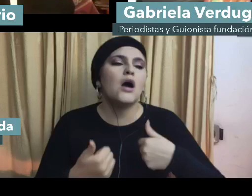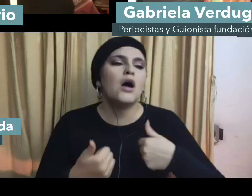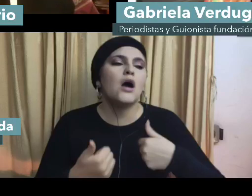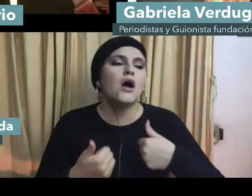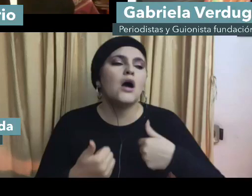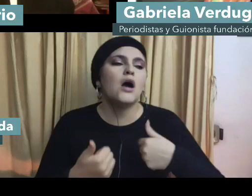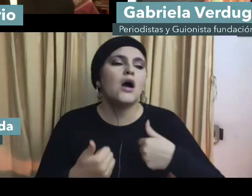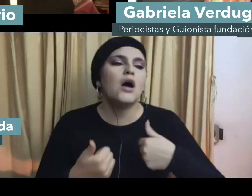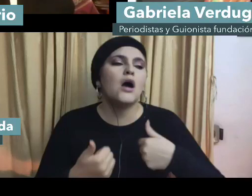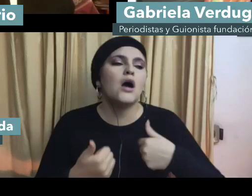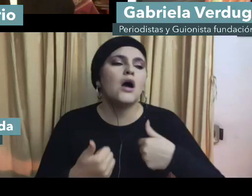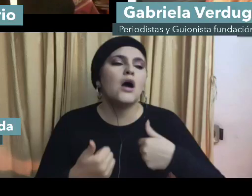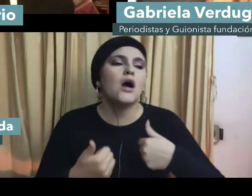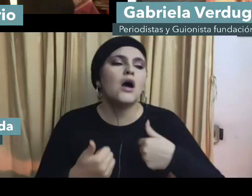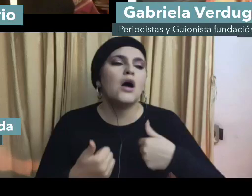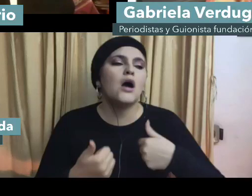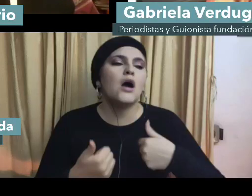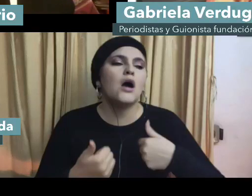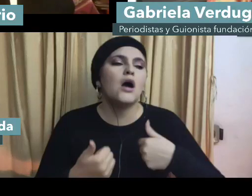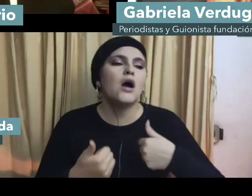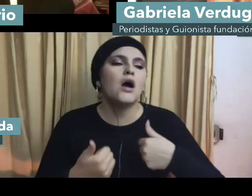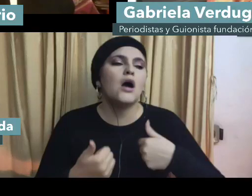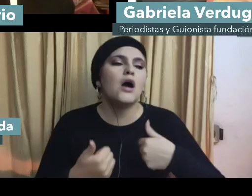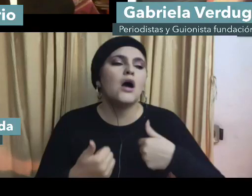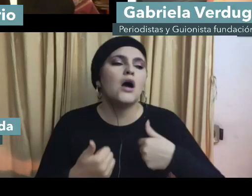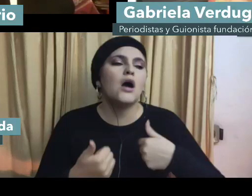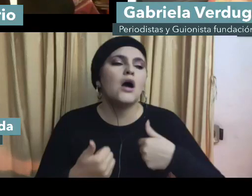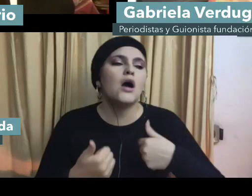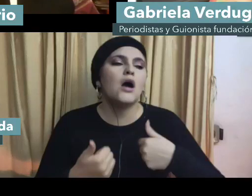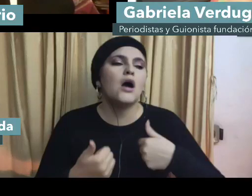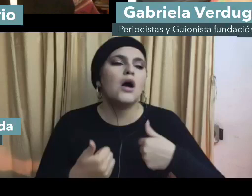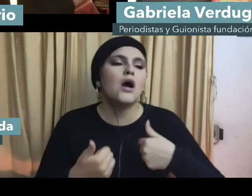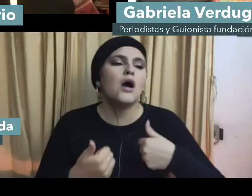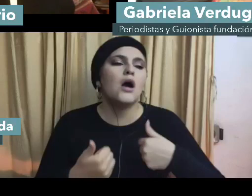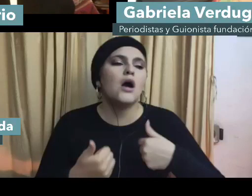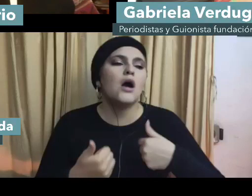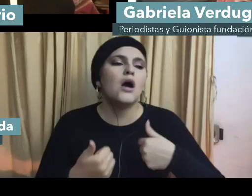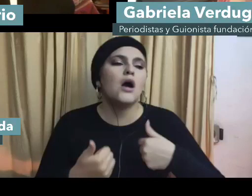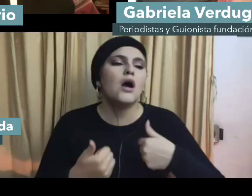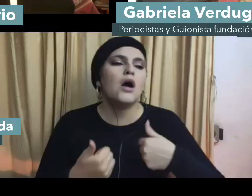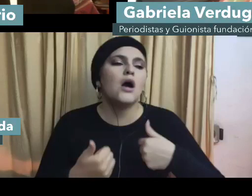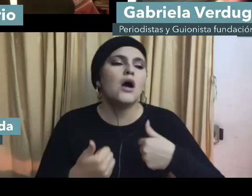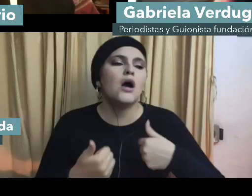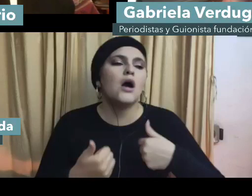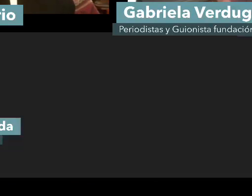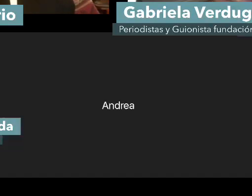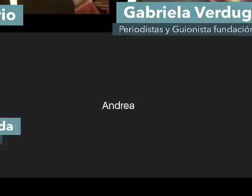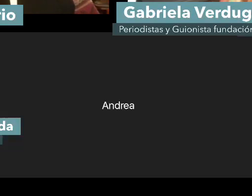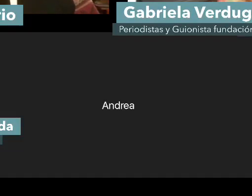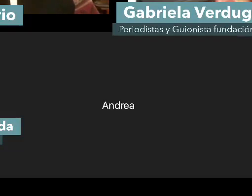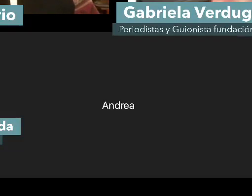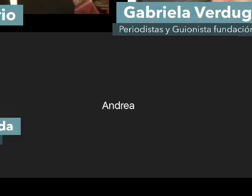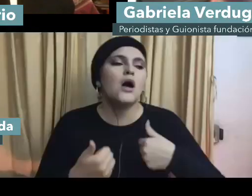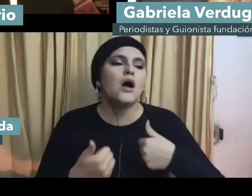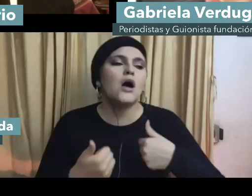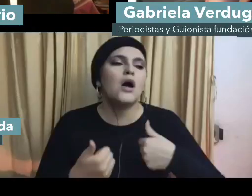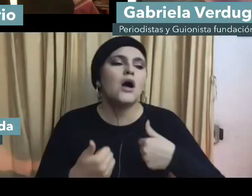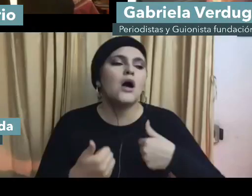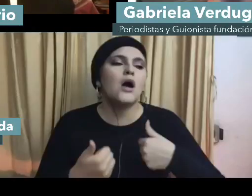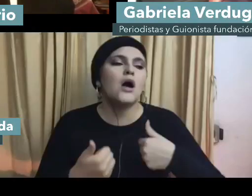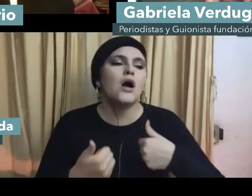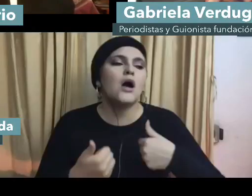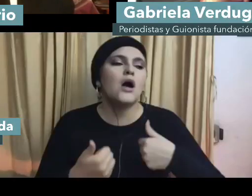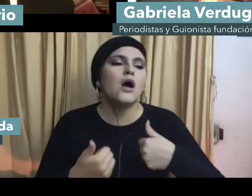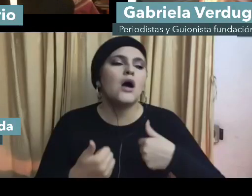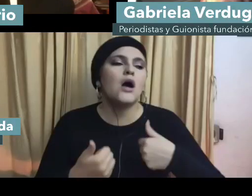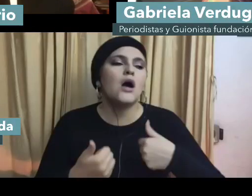González además pregunta cómo se puede ayudar en estimulación a niños luego de los 12 años. Y para meter dentro del mismo paquete de